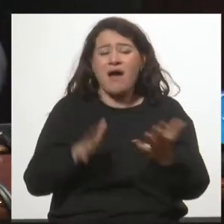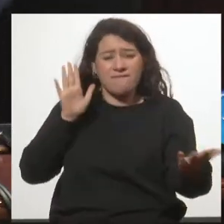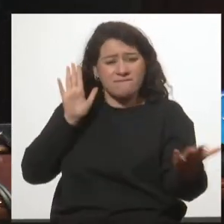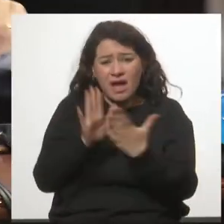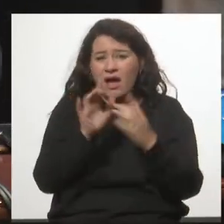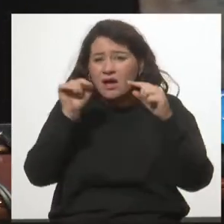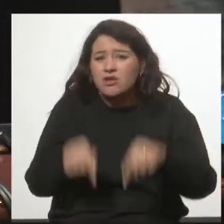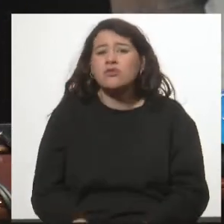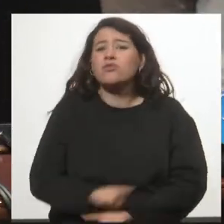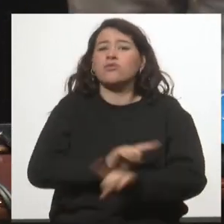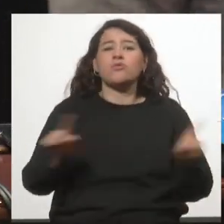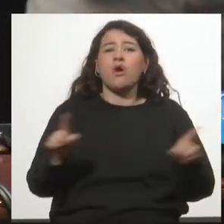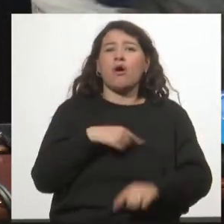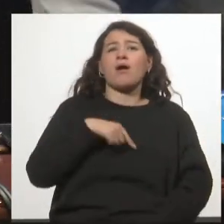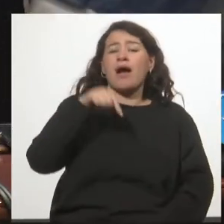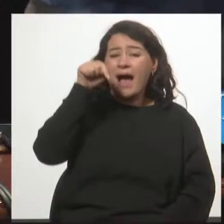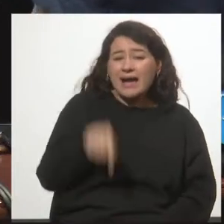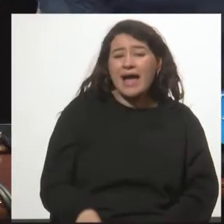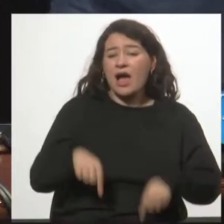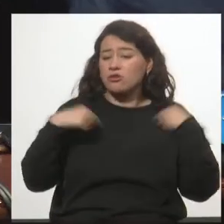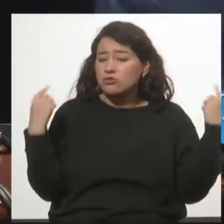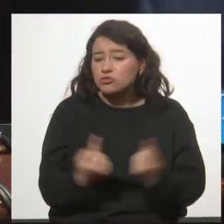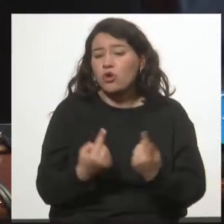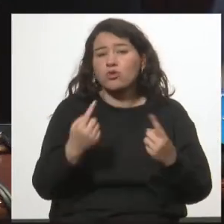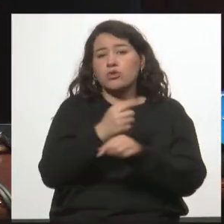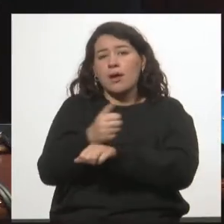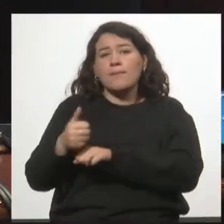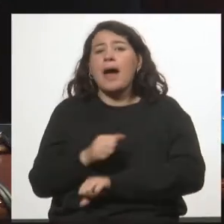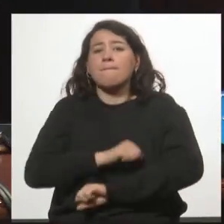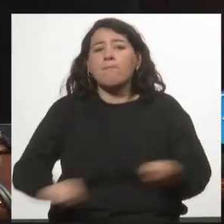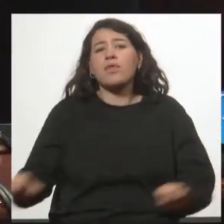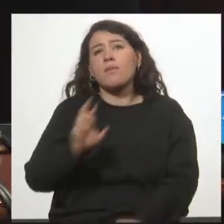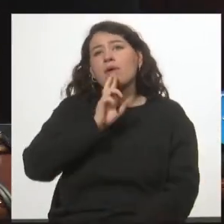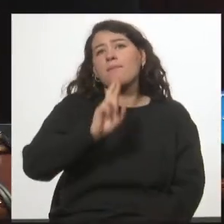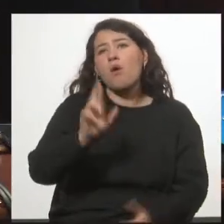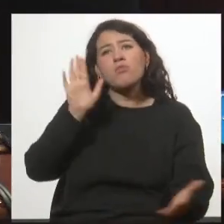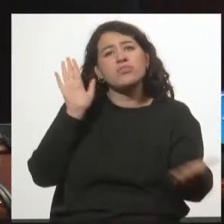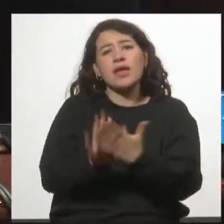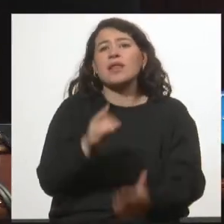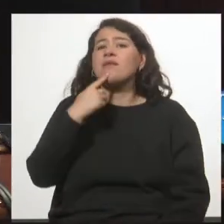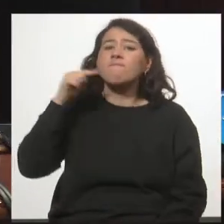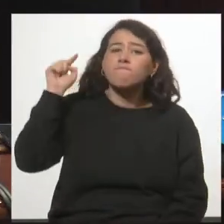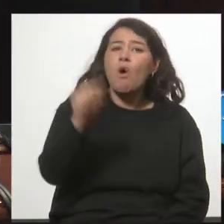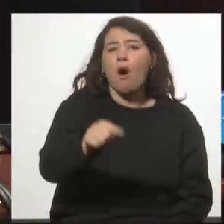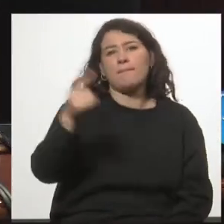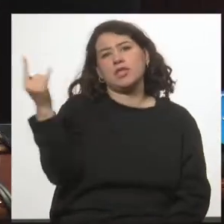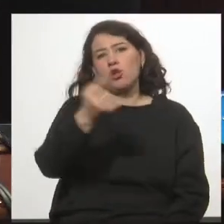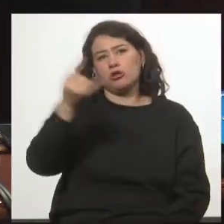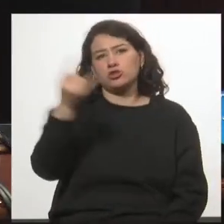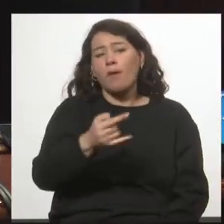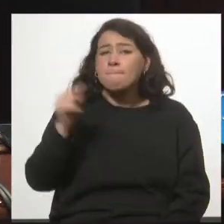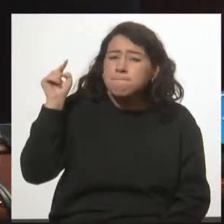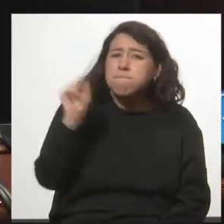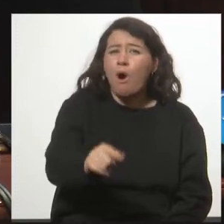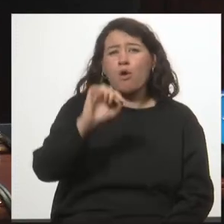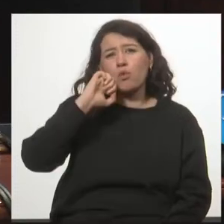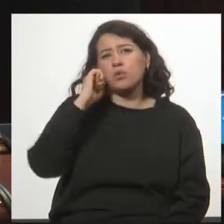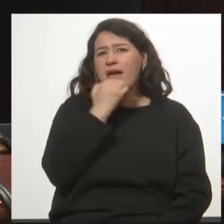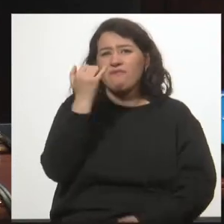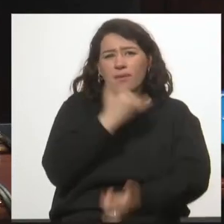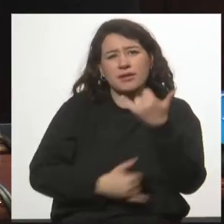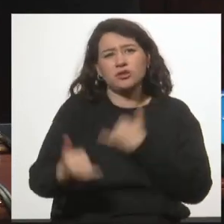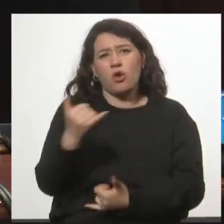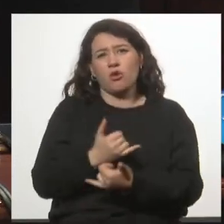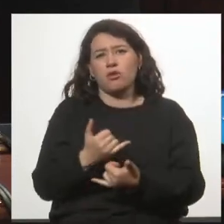no hablar en la comisaría donde estamos nosotros para que uno les pueda responder y decir usted miente usted oculta